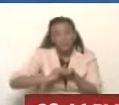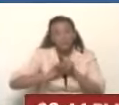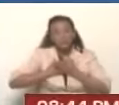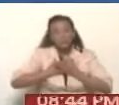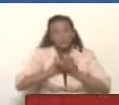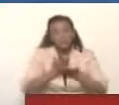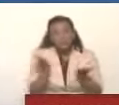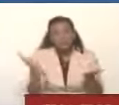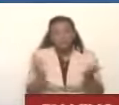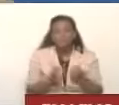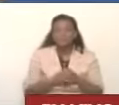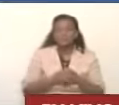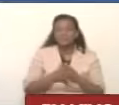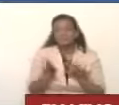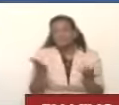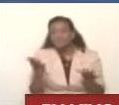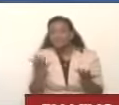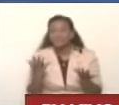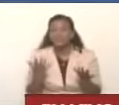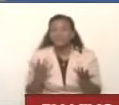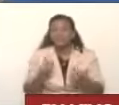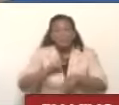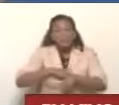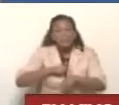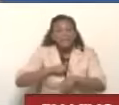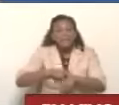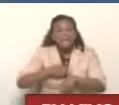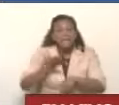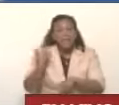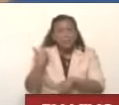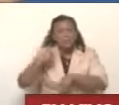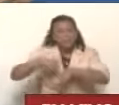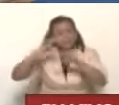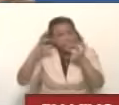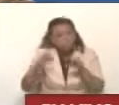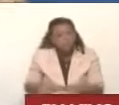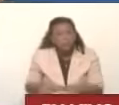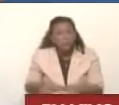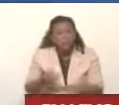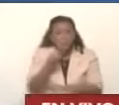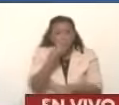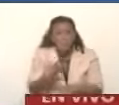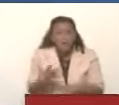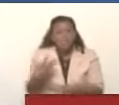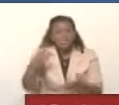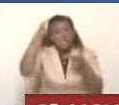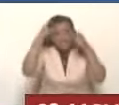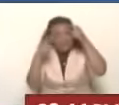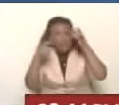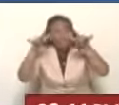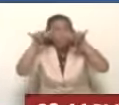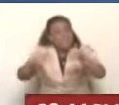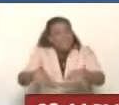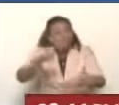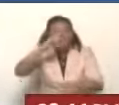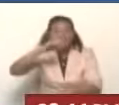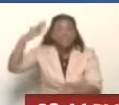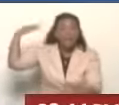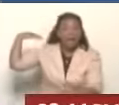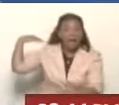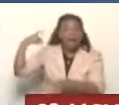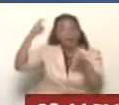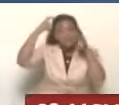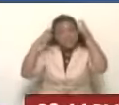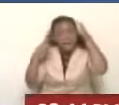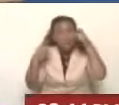porque en un tiempo prudente estuvo Hugo Chávez en ese mismo territorio